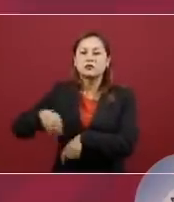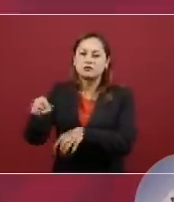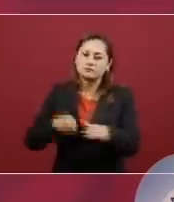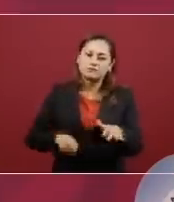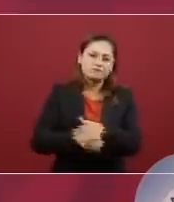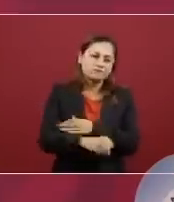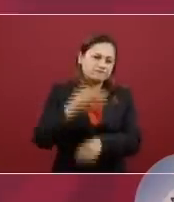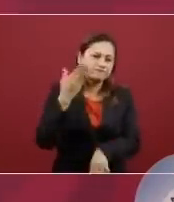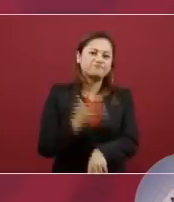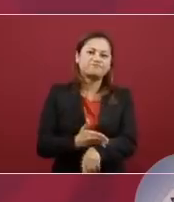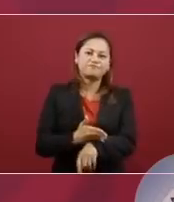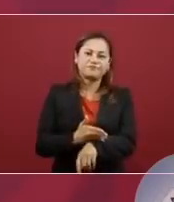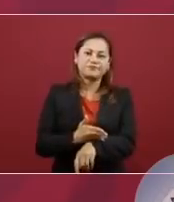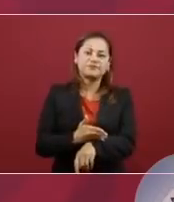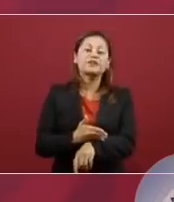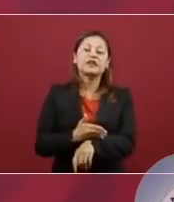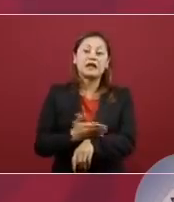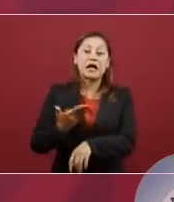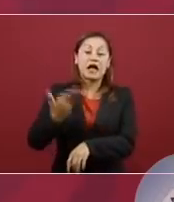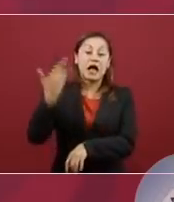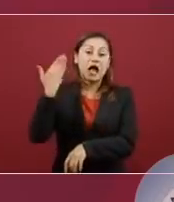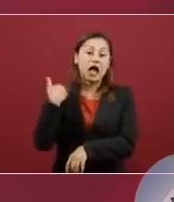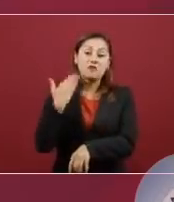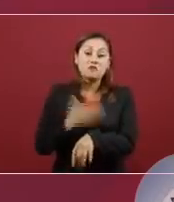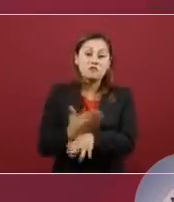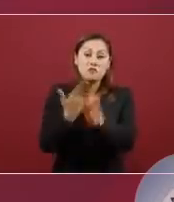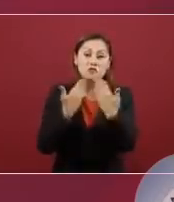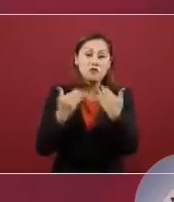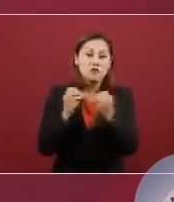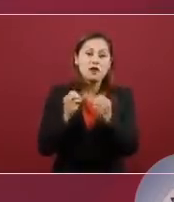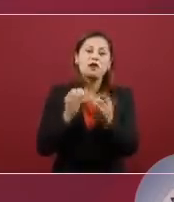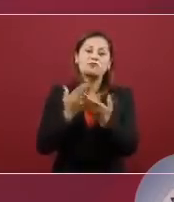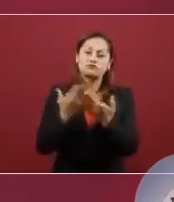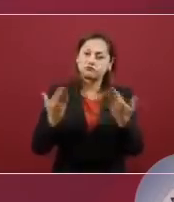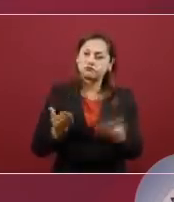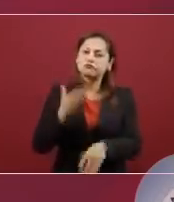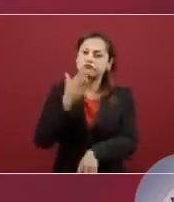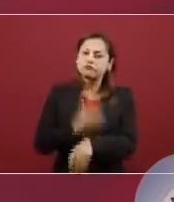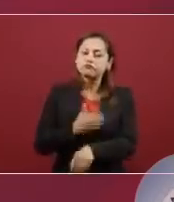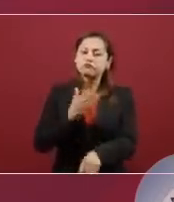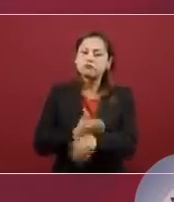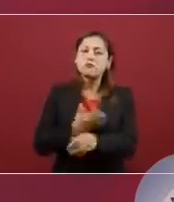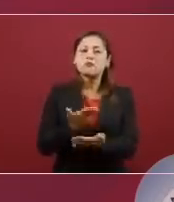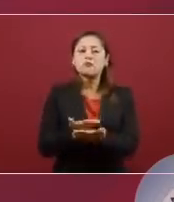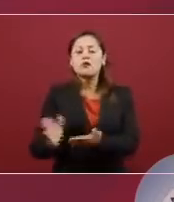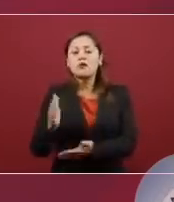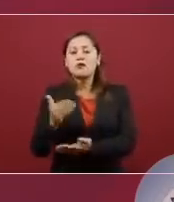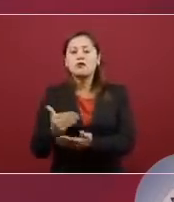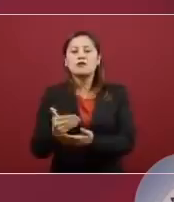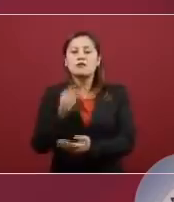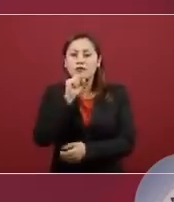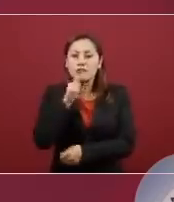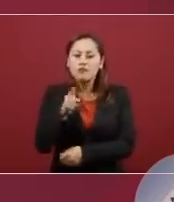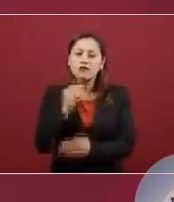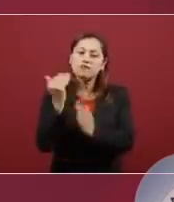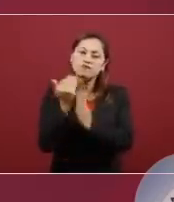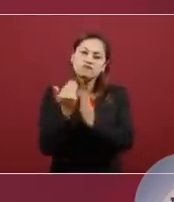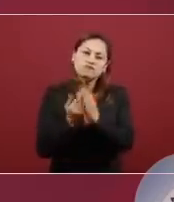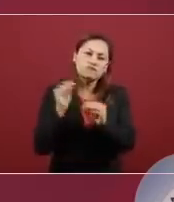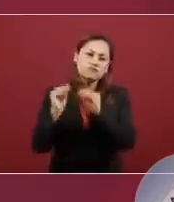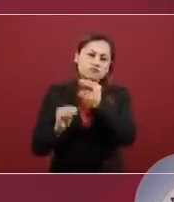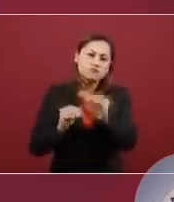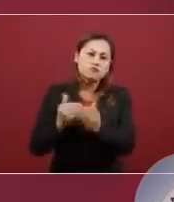impunidad, sino, como lo señalé en mi primera intervención, fortalecer las tareas de carácter preventivo. Necesitamos